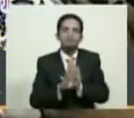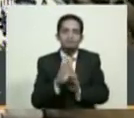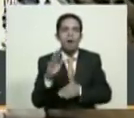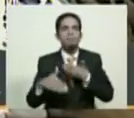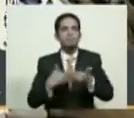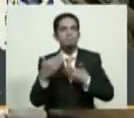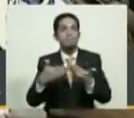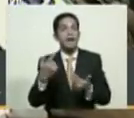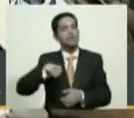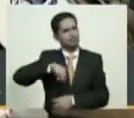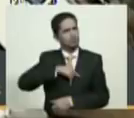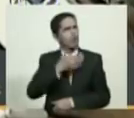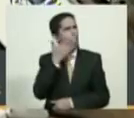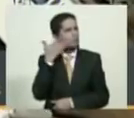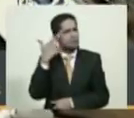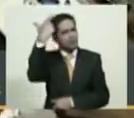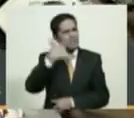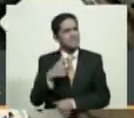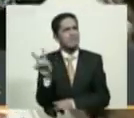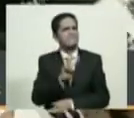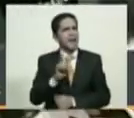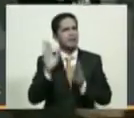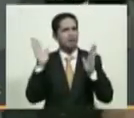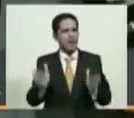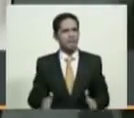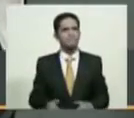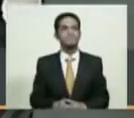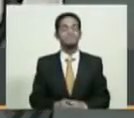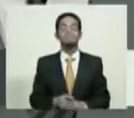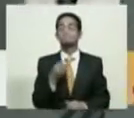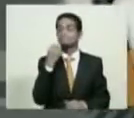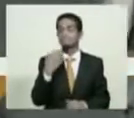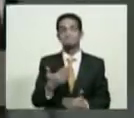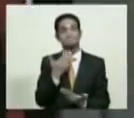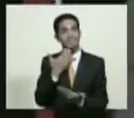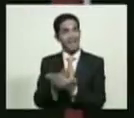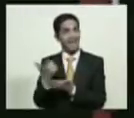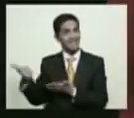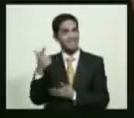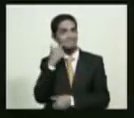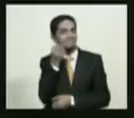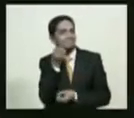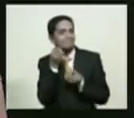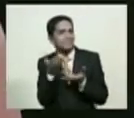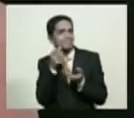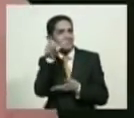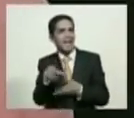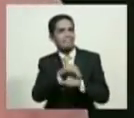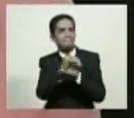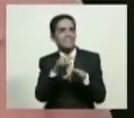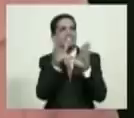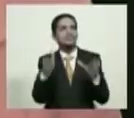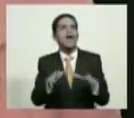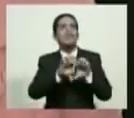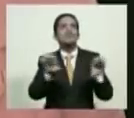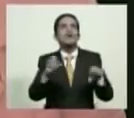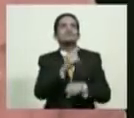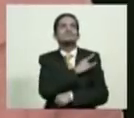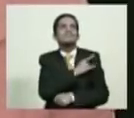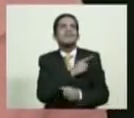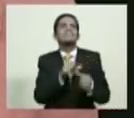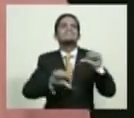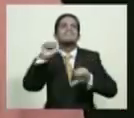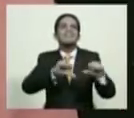sintiéndonos muy orgullosos de ser venezolanos y venezolanas. Bien, agradecemos hasta ahora las declaraciones del ministro del Poder Popular para Educación Universitaria, Ciencia